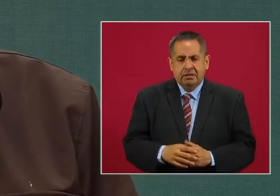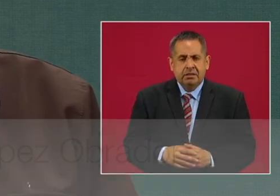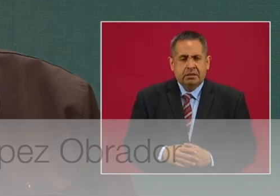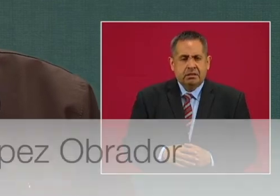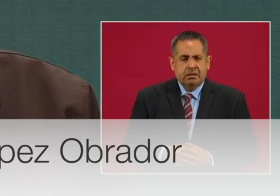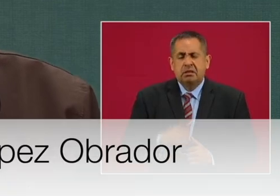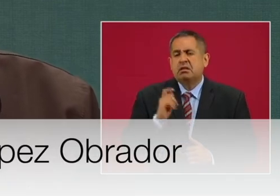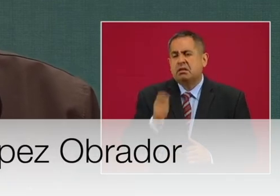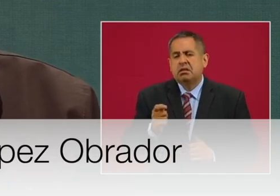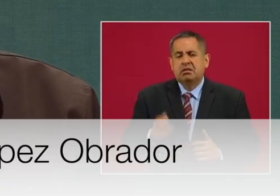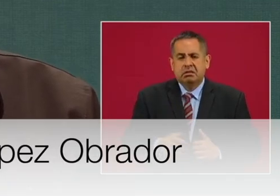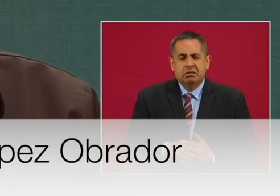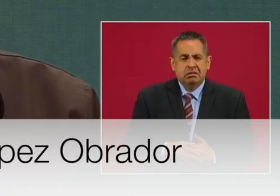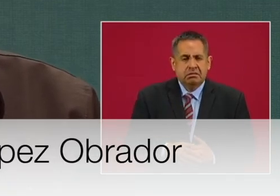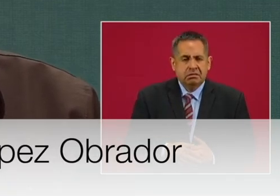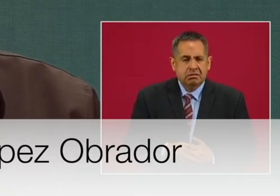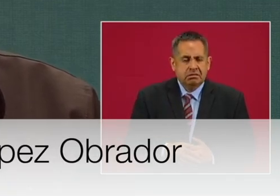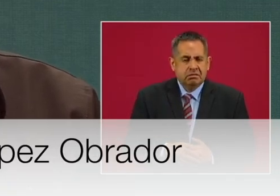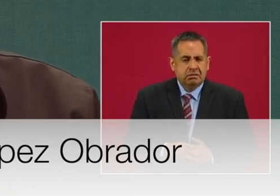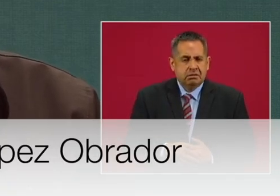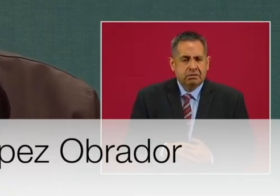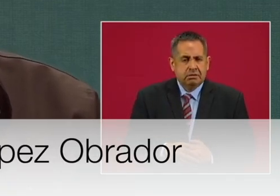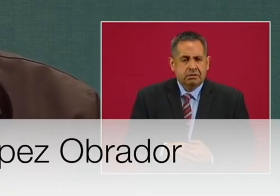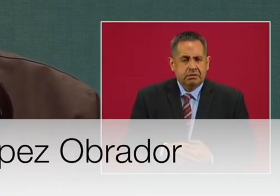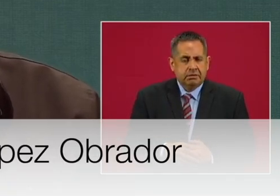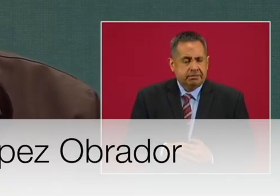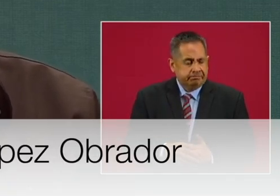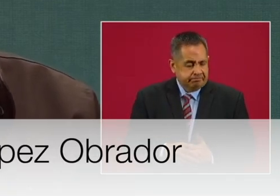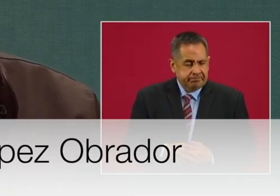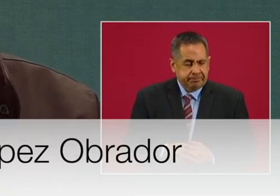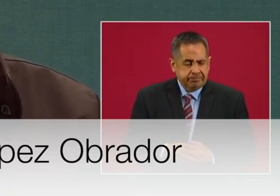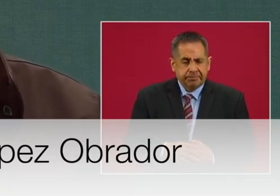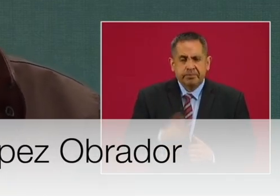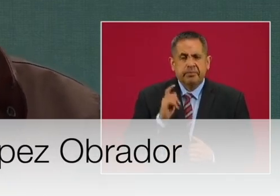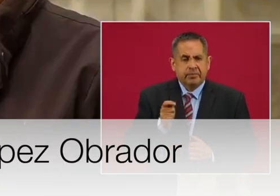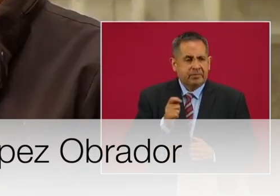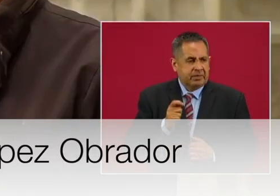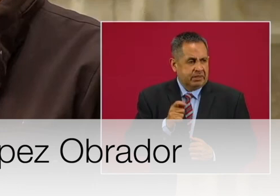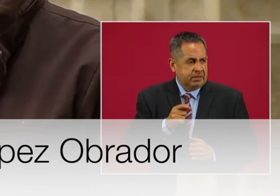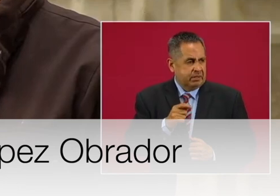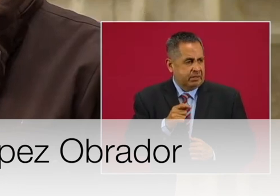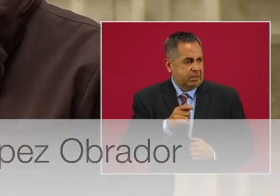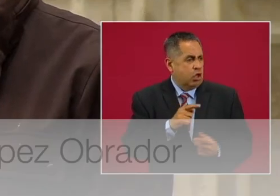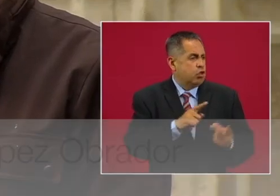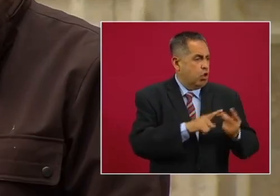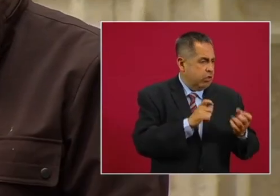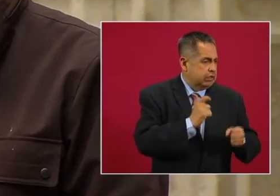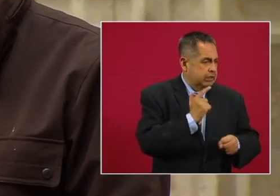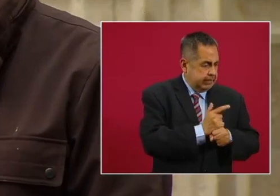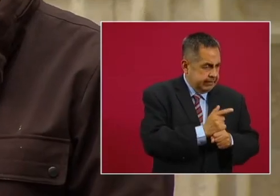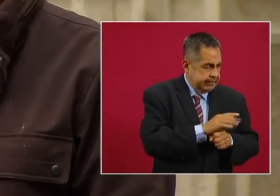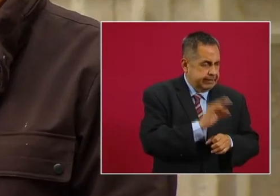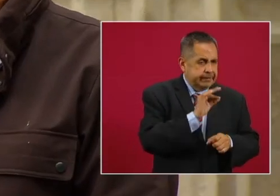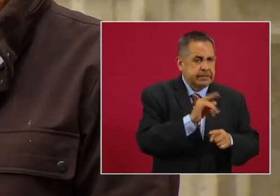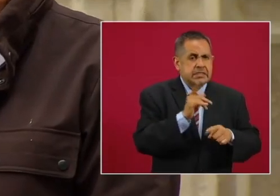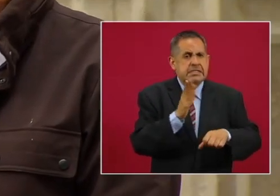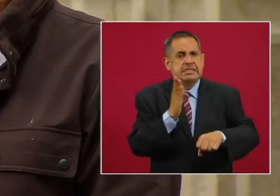en pocas palabras que haya justicia